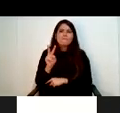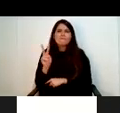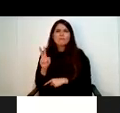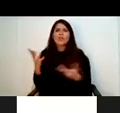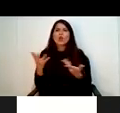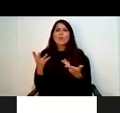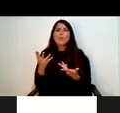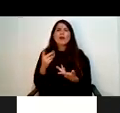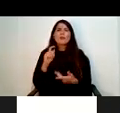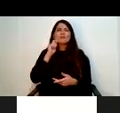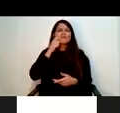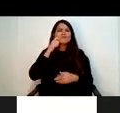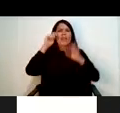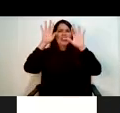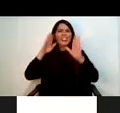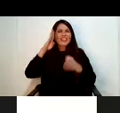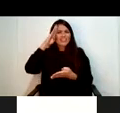una conducta? Y eso lo vamos a ver más adelante.